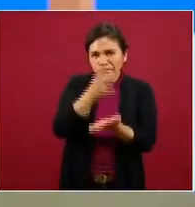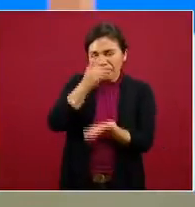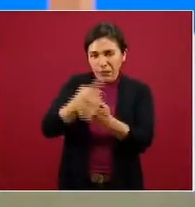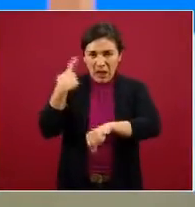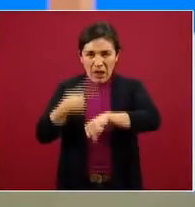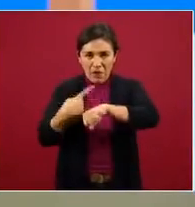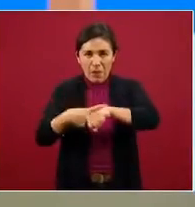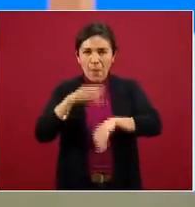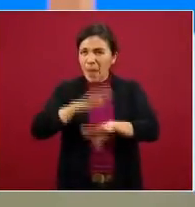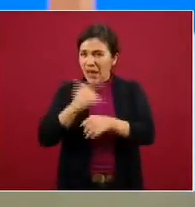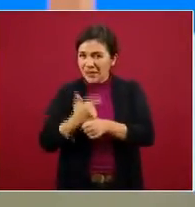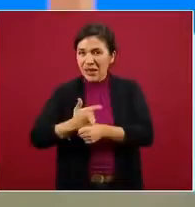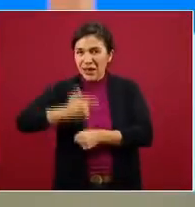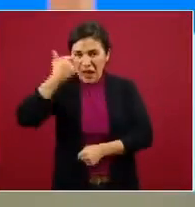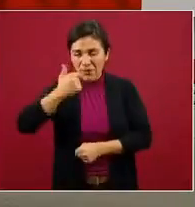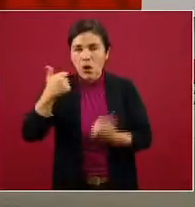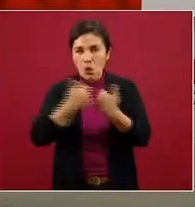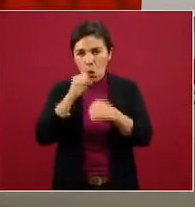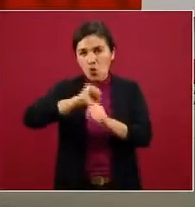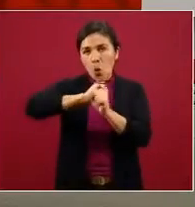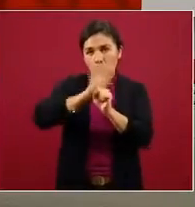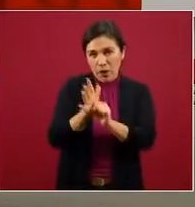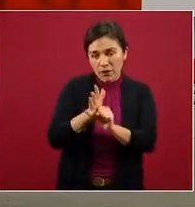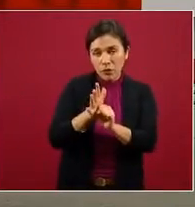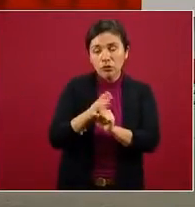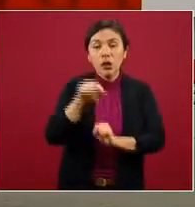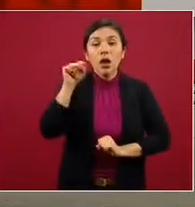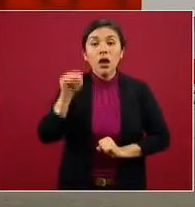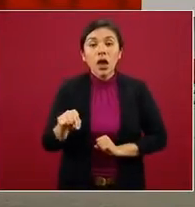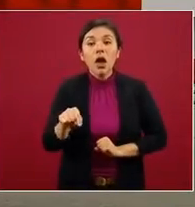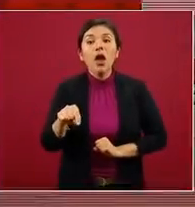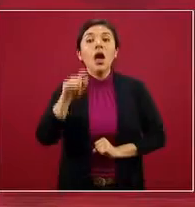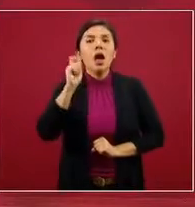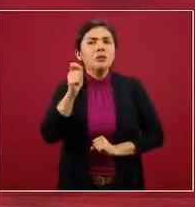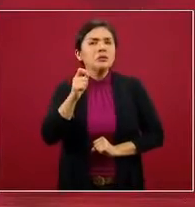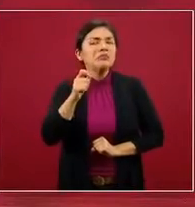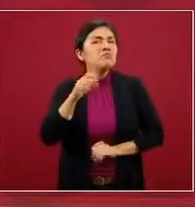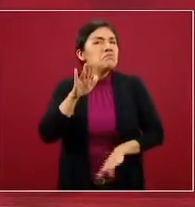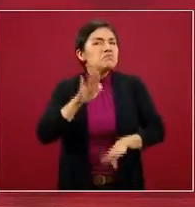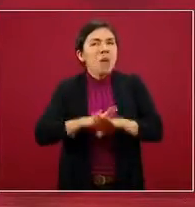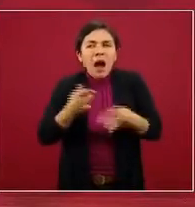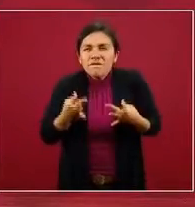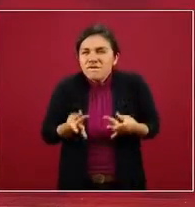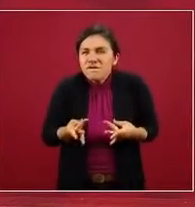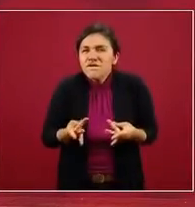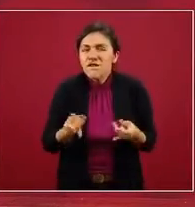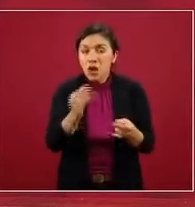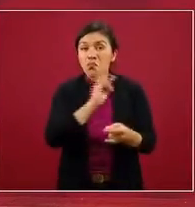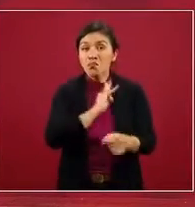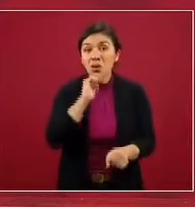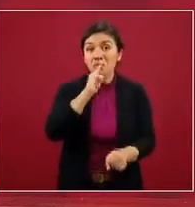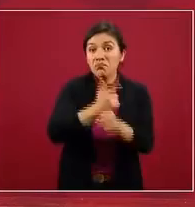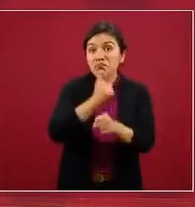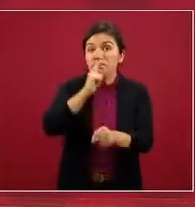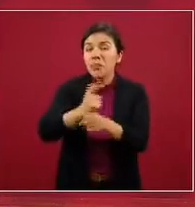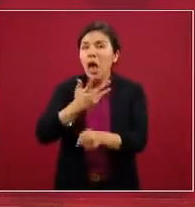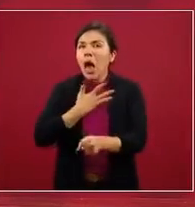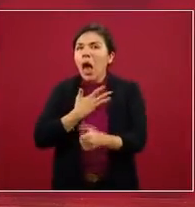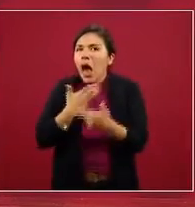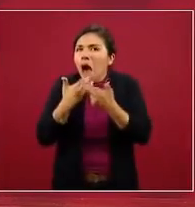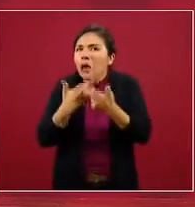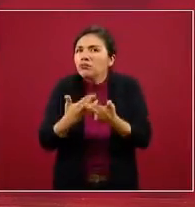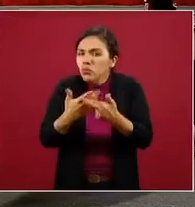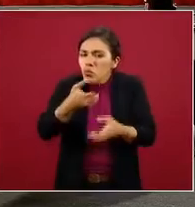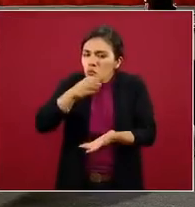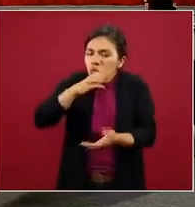de la infección aguda por el virus SARS-CoV-2, es tan sensible que puede detectar trazas o